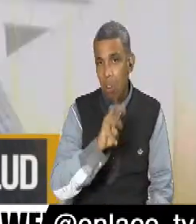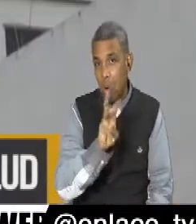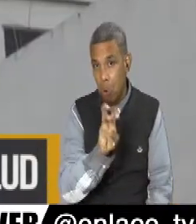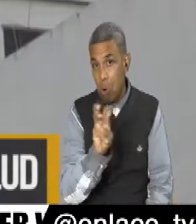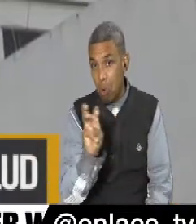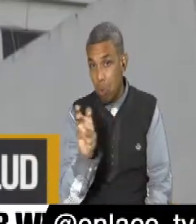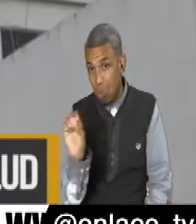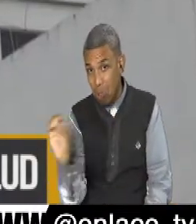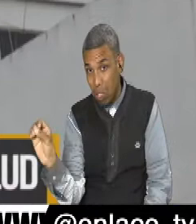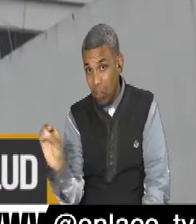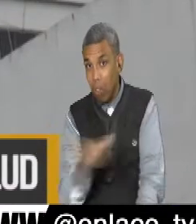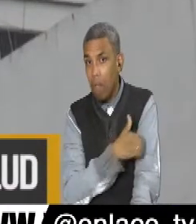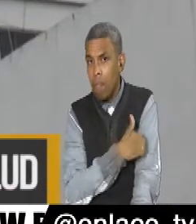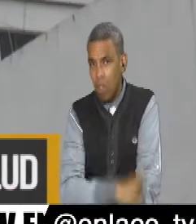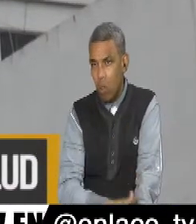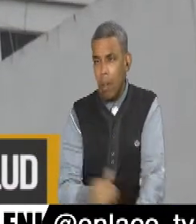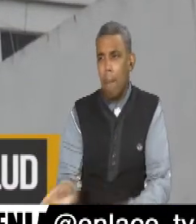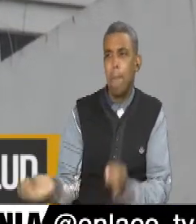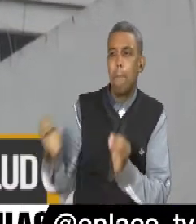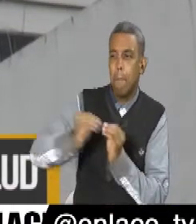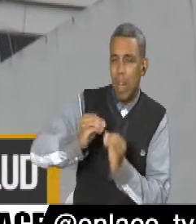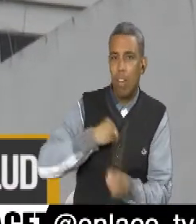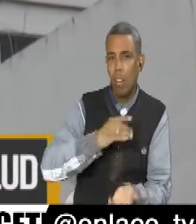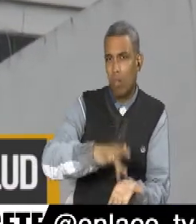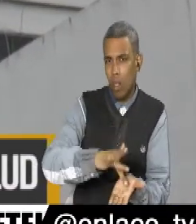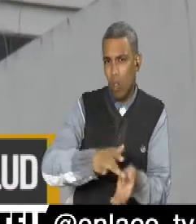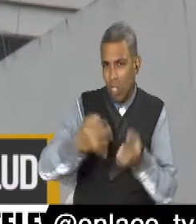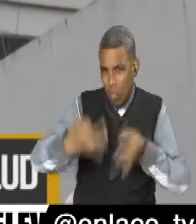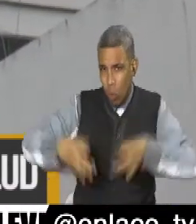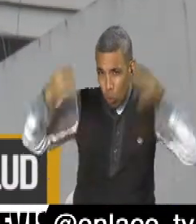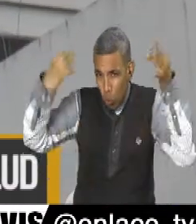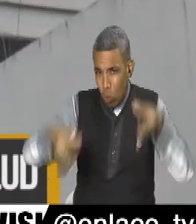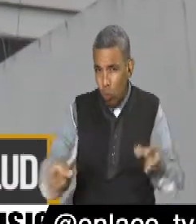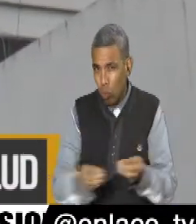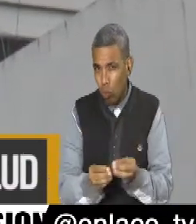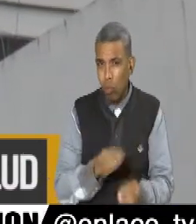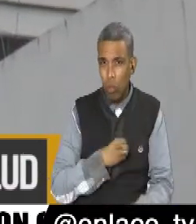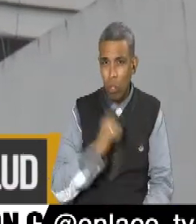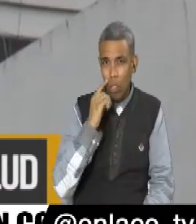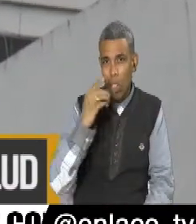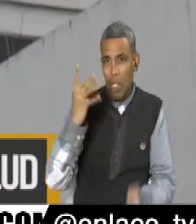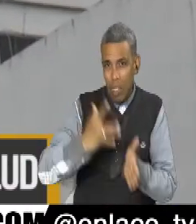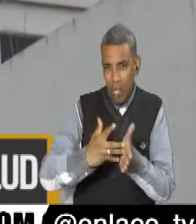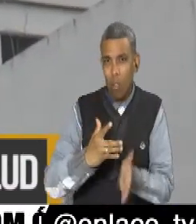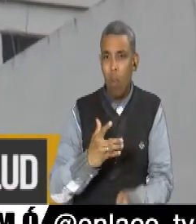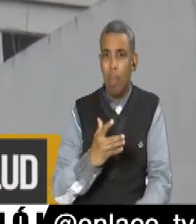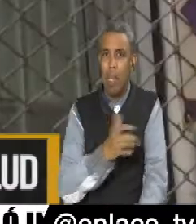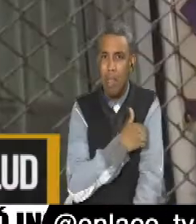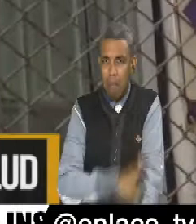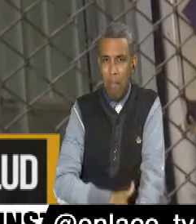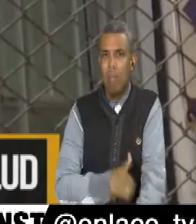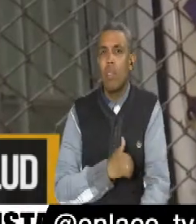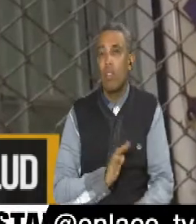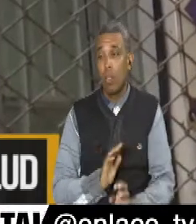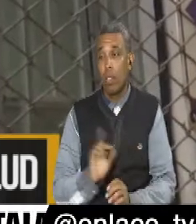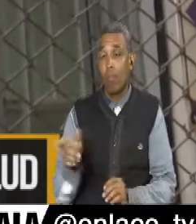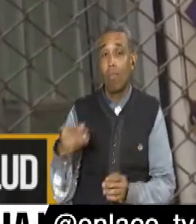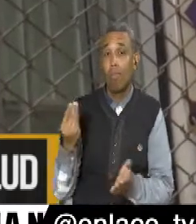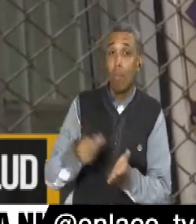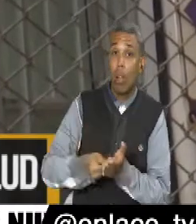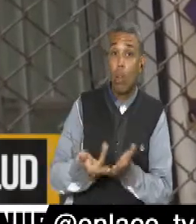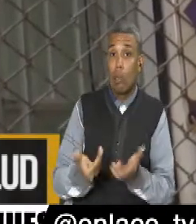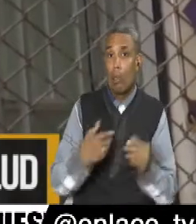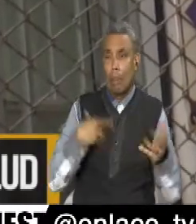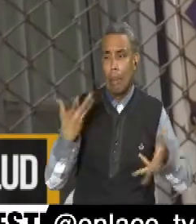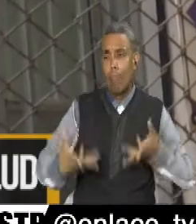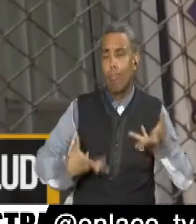total de la deuda en este momento de cartera con EMDI Salud asciende a los 5.000 millones de pesos, una situación que se me vuelve